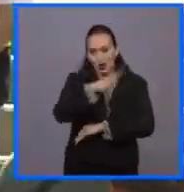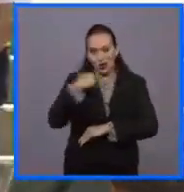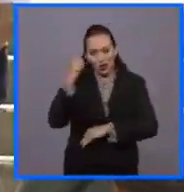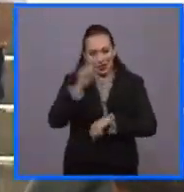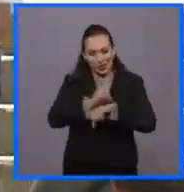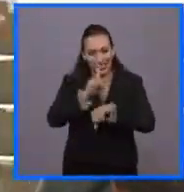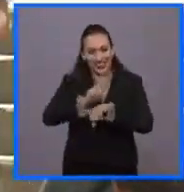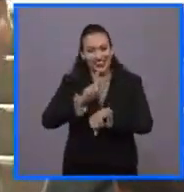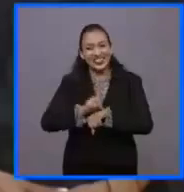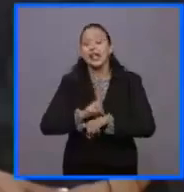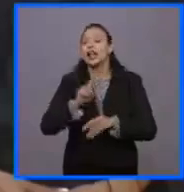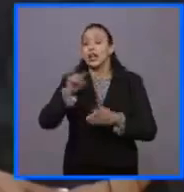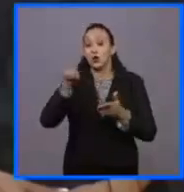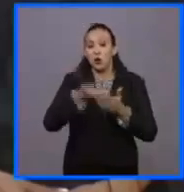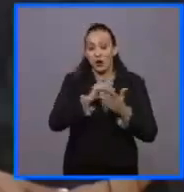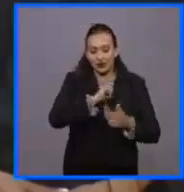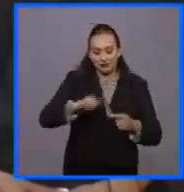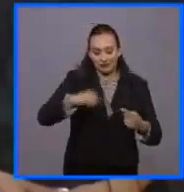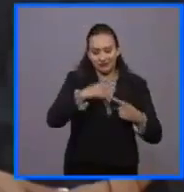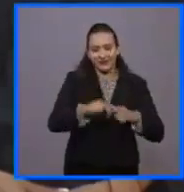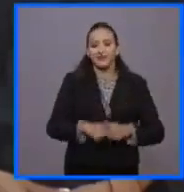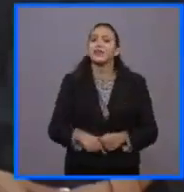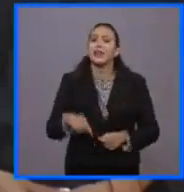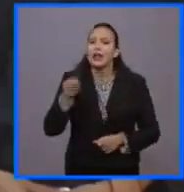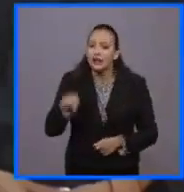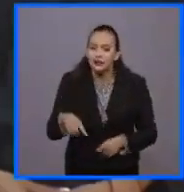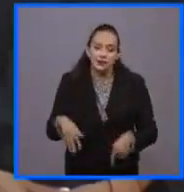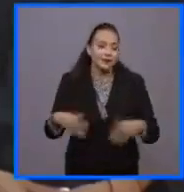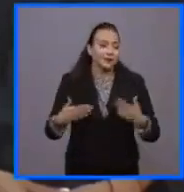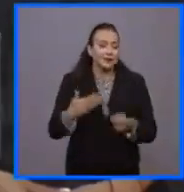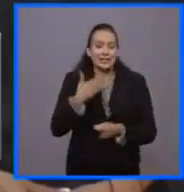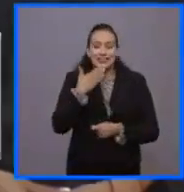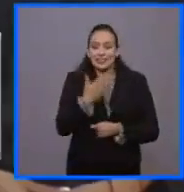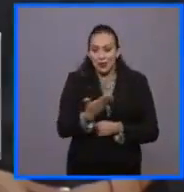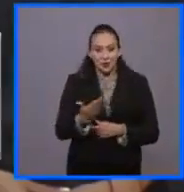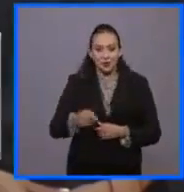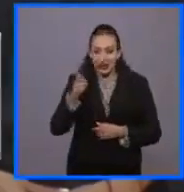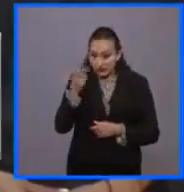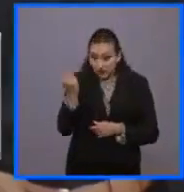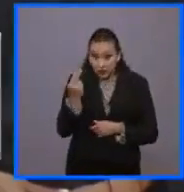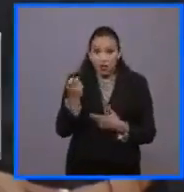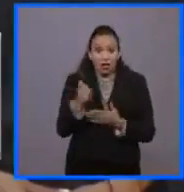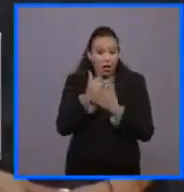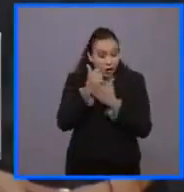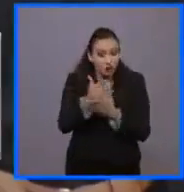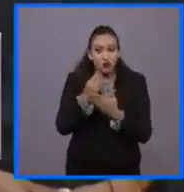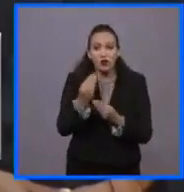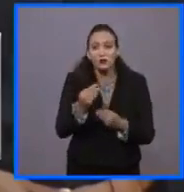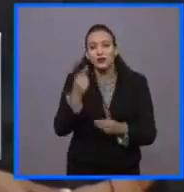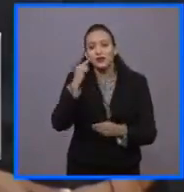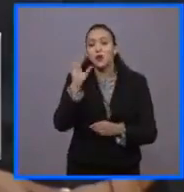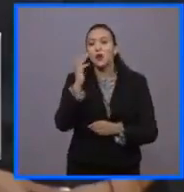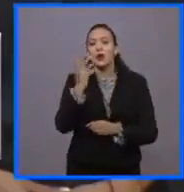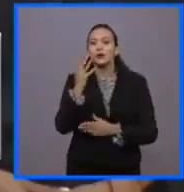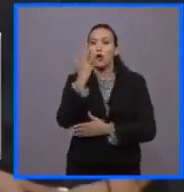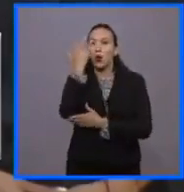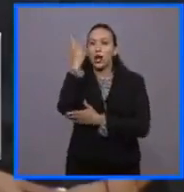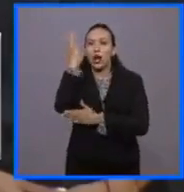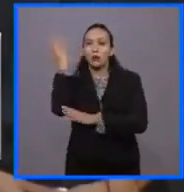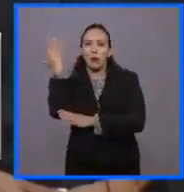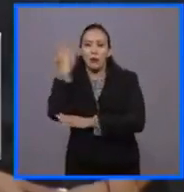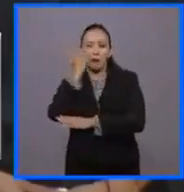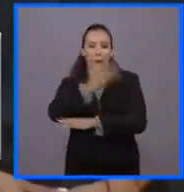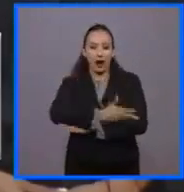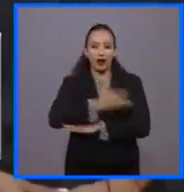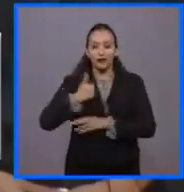de la demarcación. Una brigada que da la cara cuando más se necesita. Cada árbol caído que retiramos,